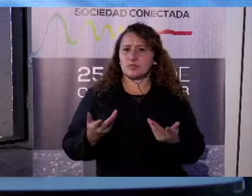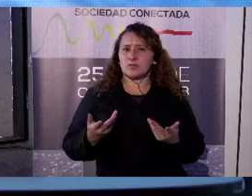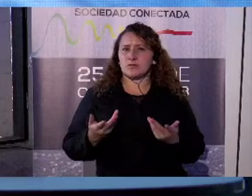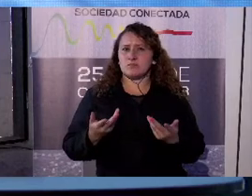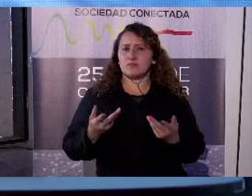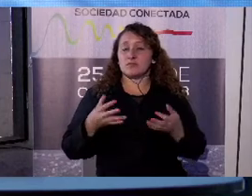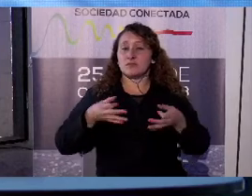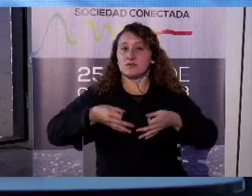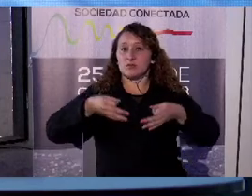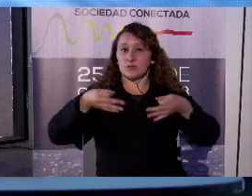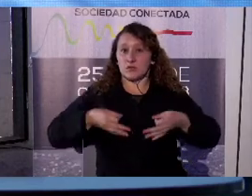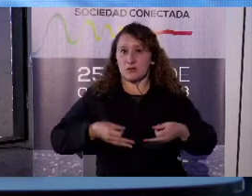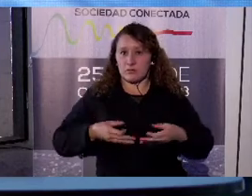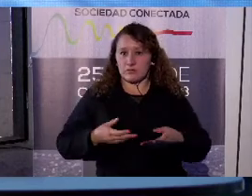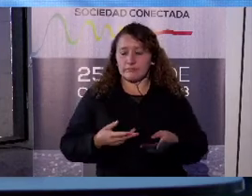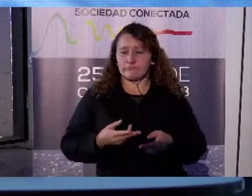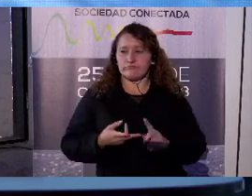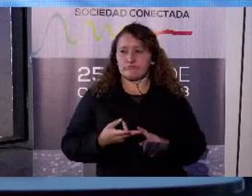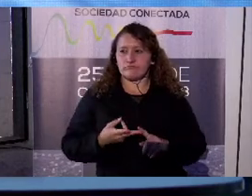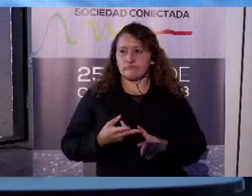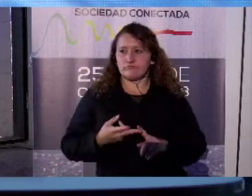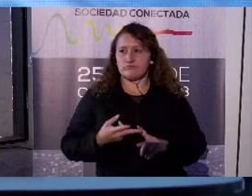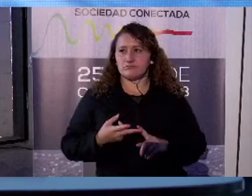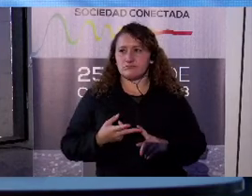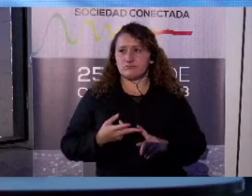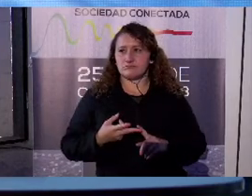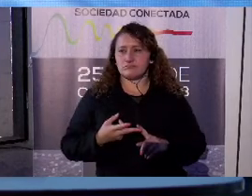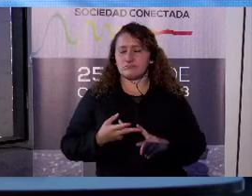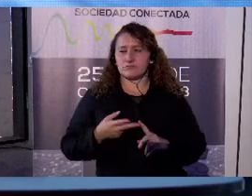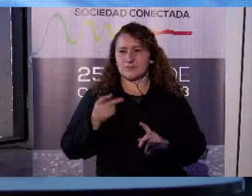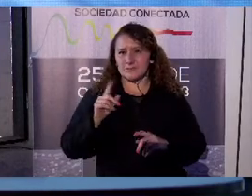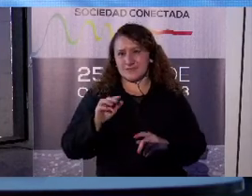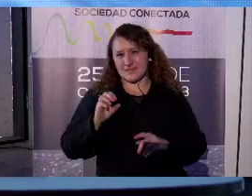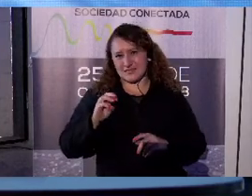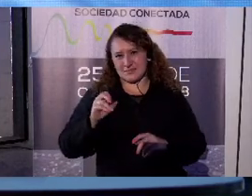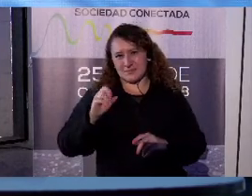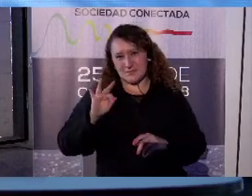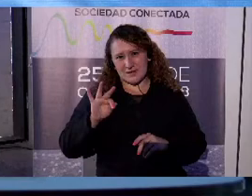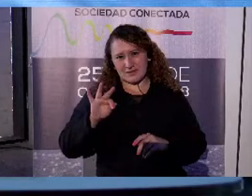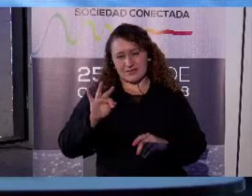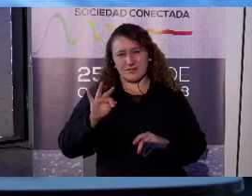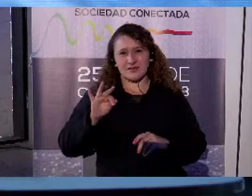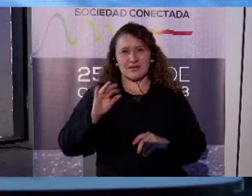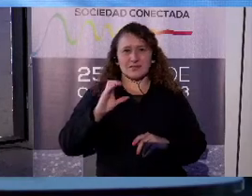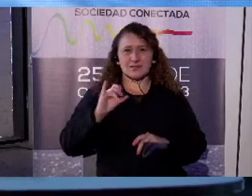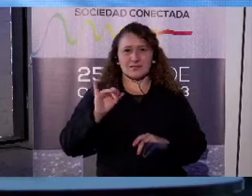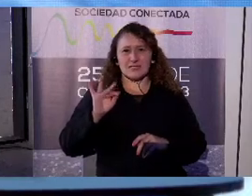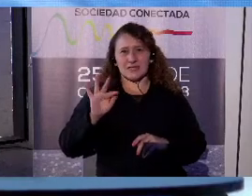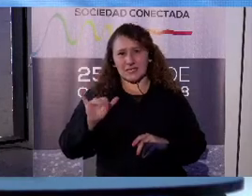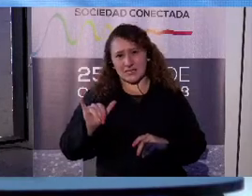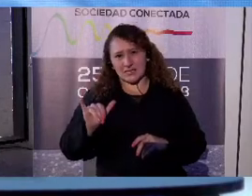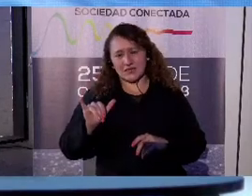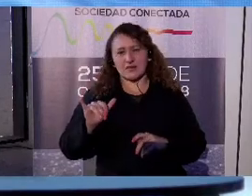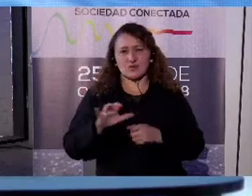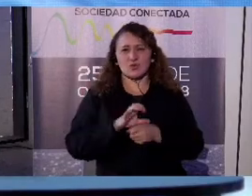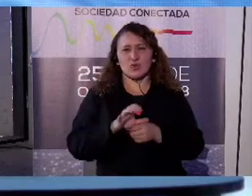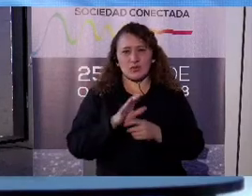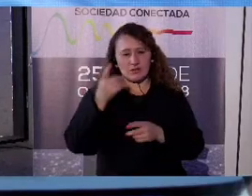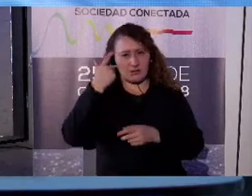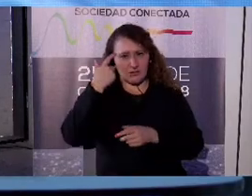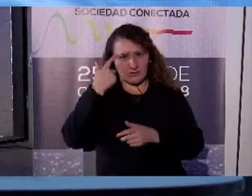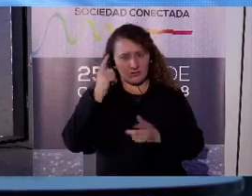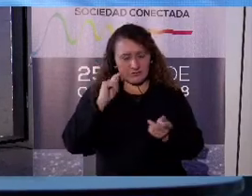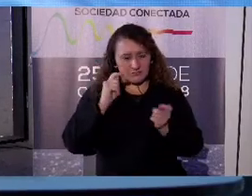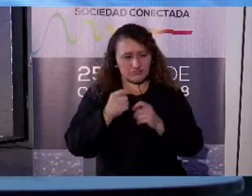seguridad de este Smart Cities Cómo hacer las ciudades más inteligentes a los drones y entender algunas de